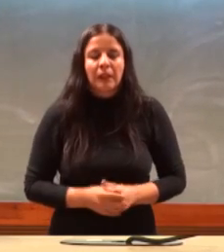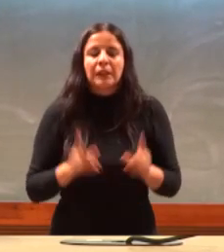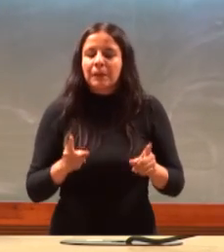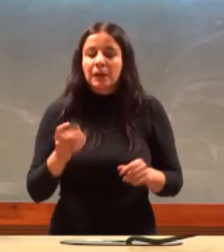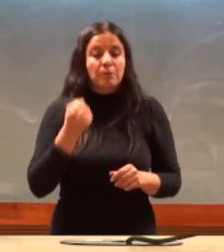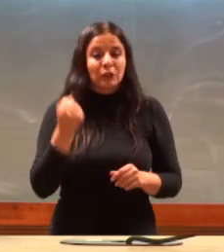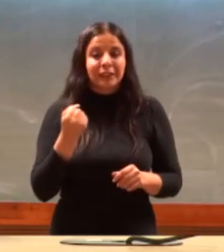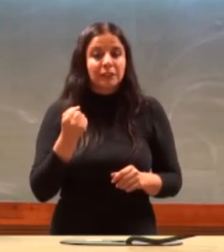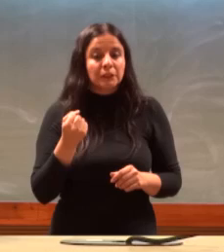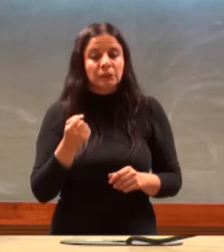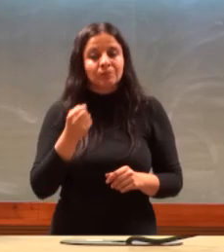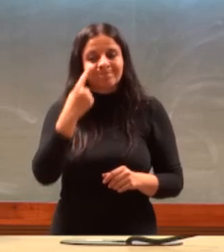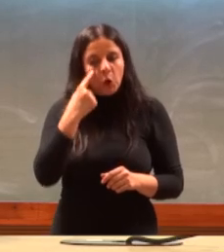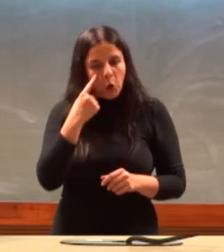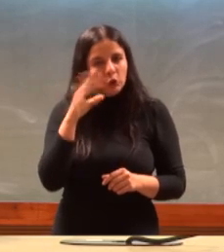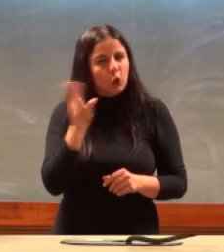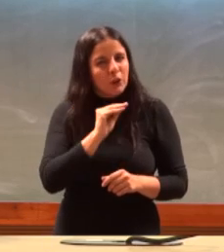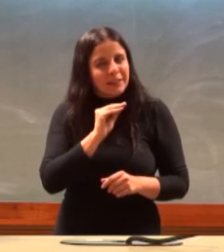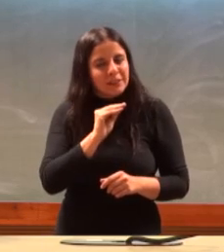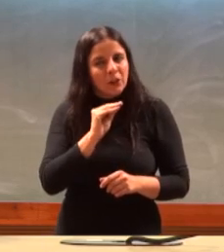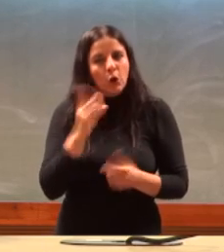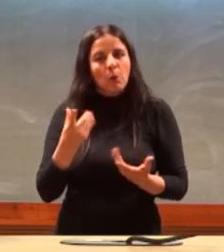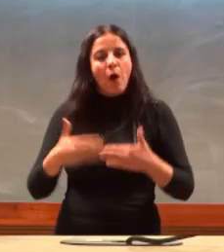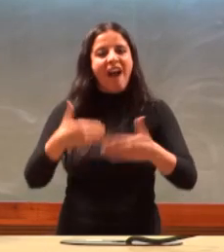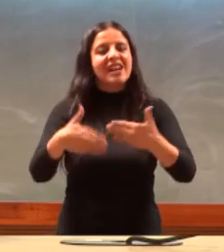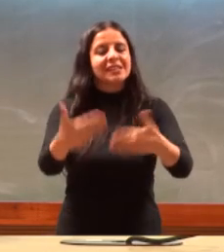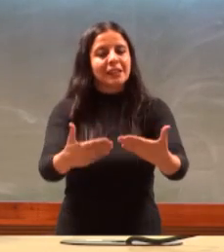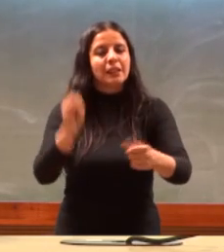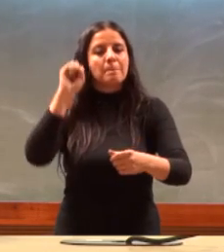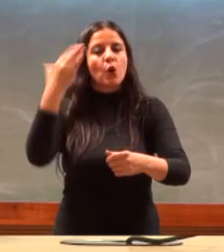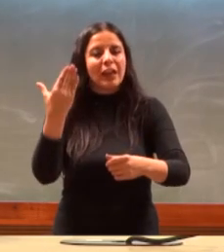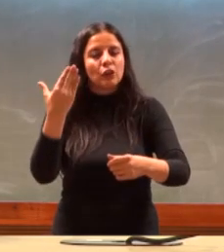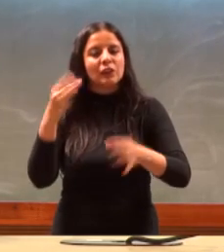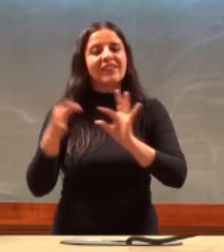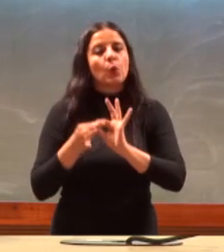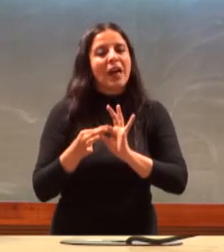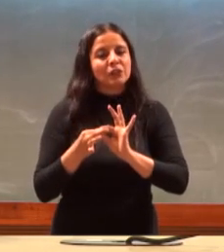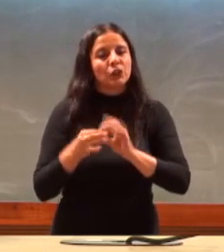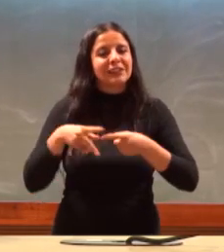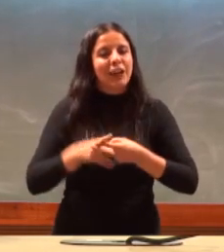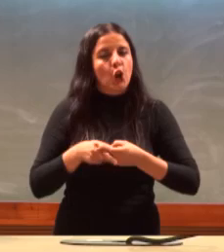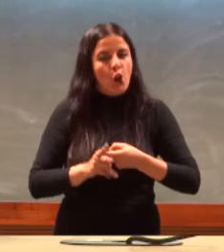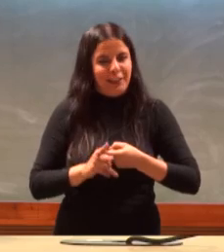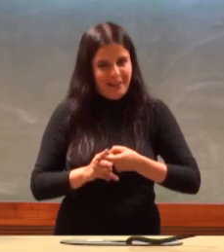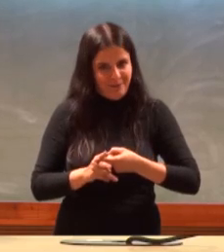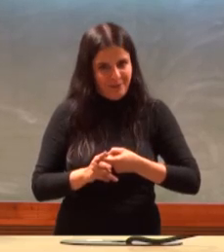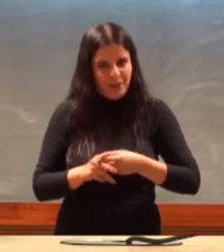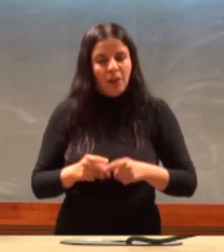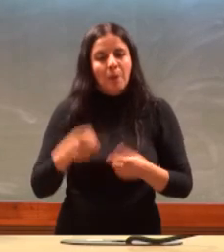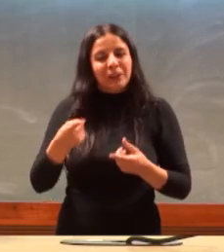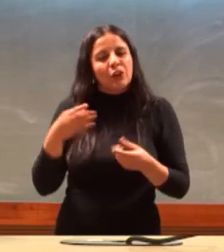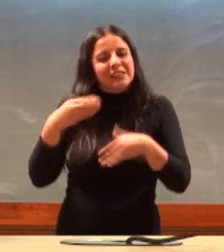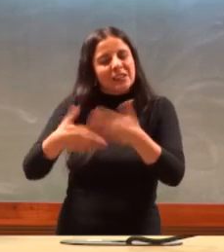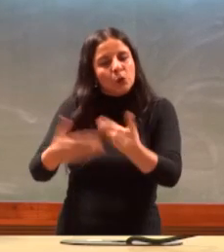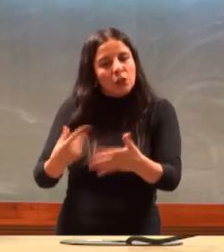avance de los modelos de vinculación tecnológica que quien poner la universidad como extensión y a su vez también con el criterio el concepto de extensión que se está usando en el compromiso